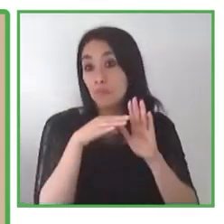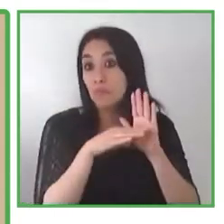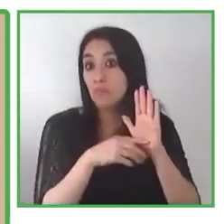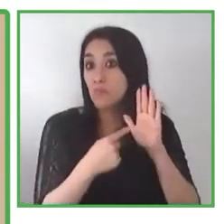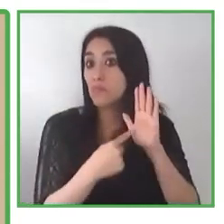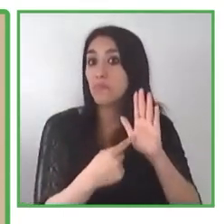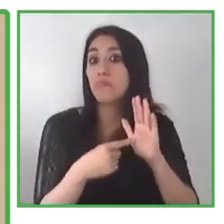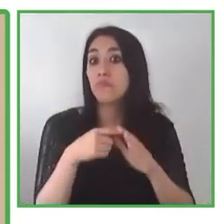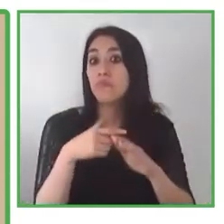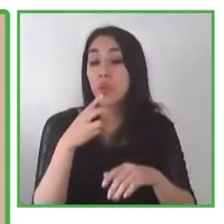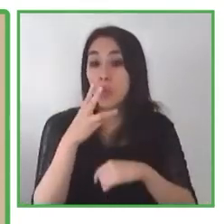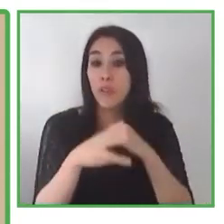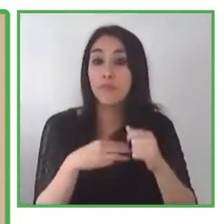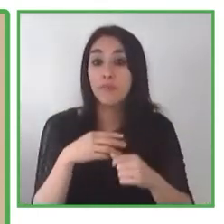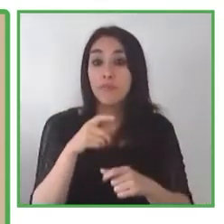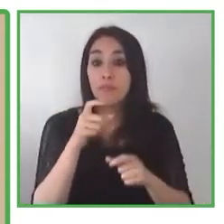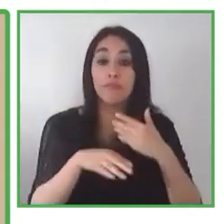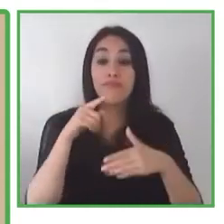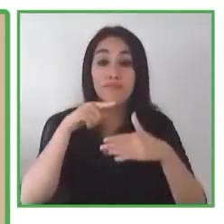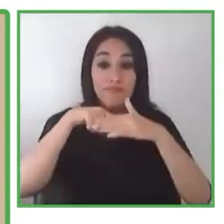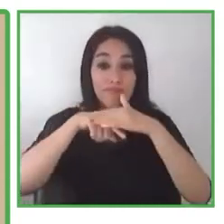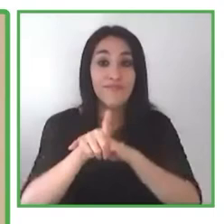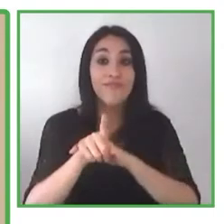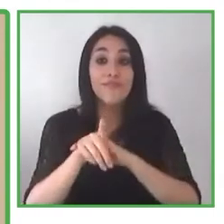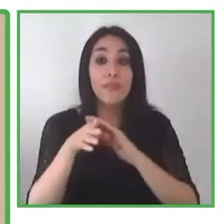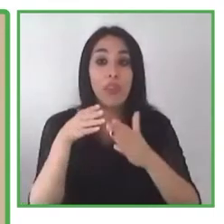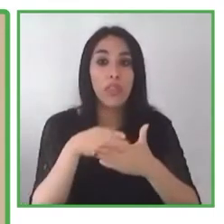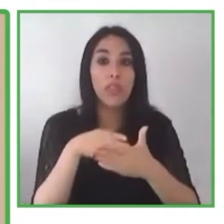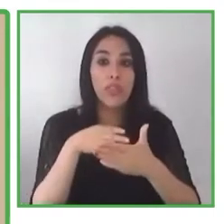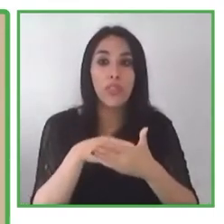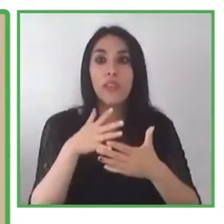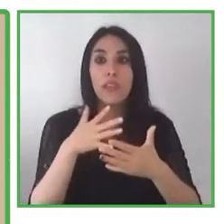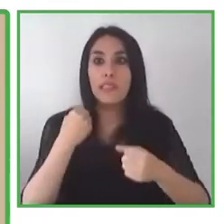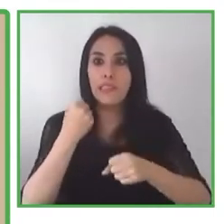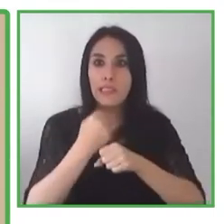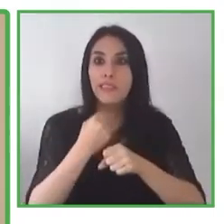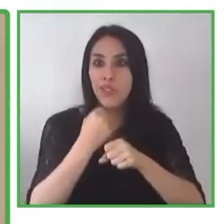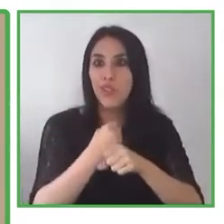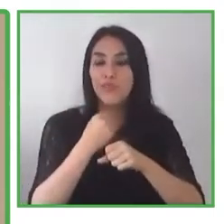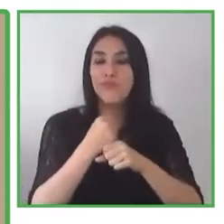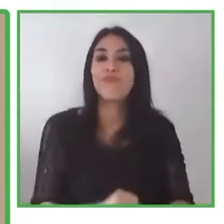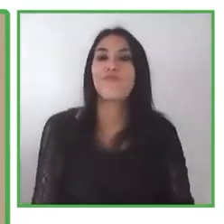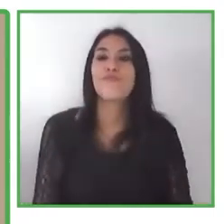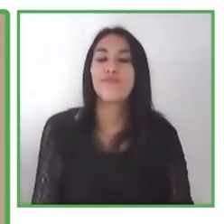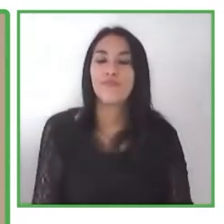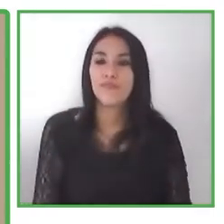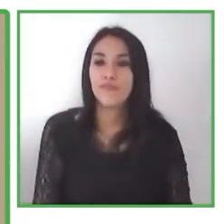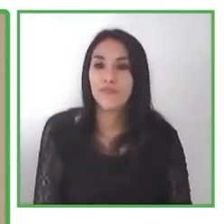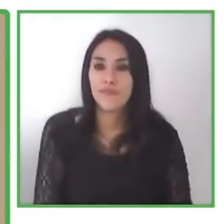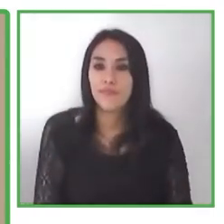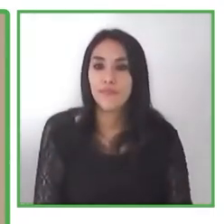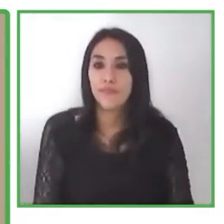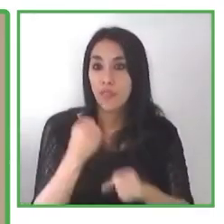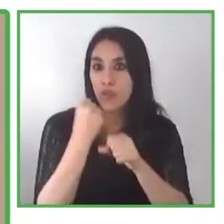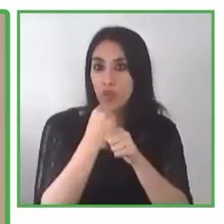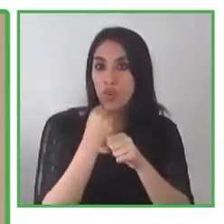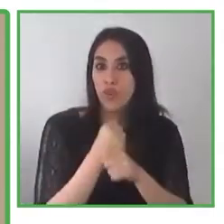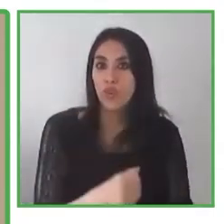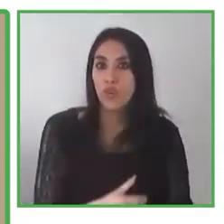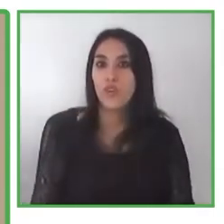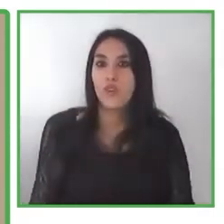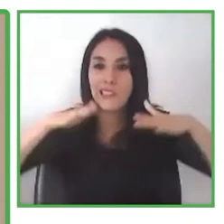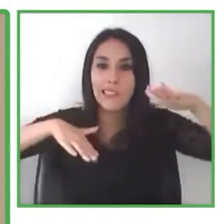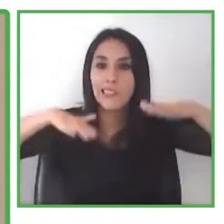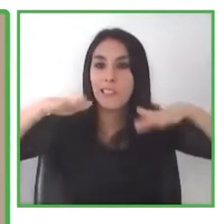con discapacidad siguen teniendo acceso limitado al mercado laboral. El empleo